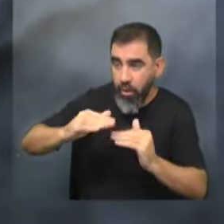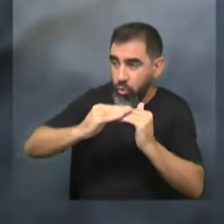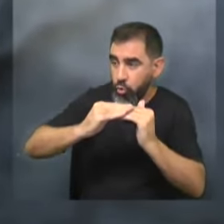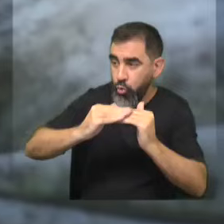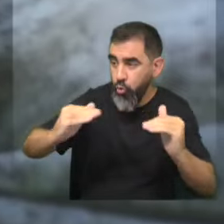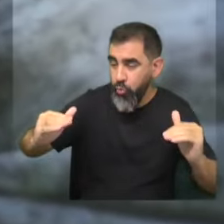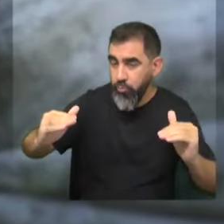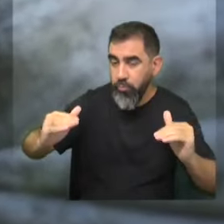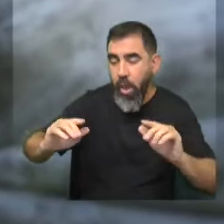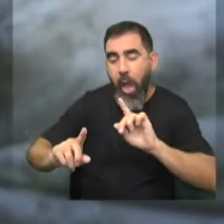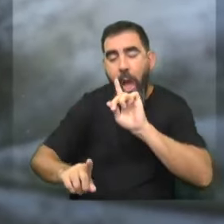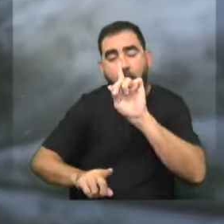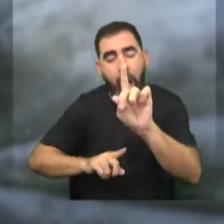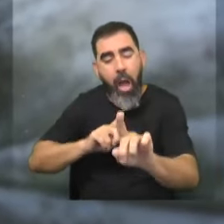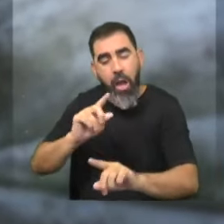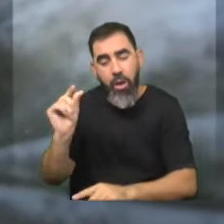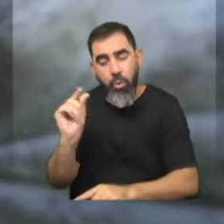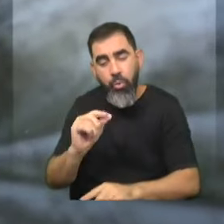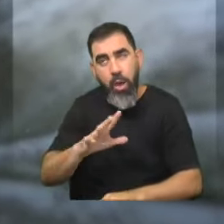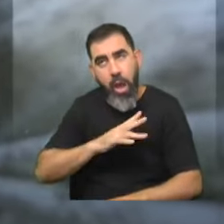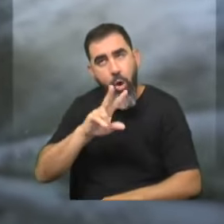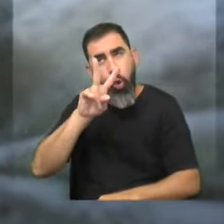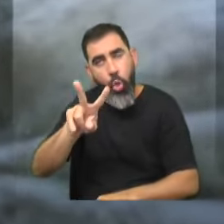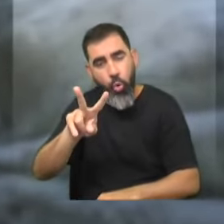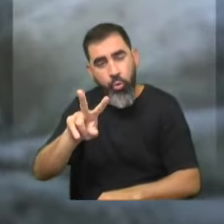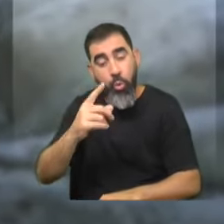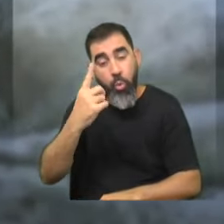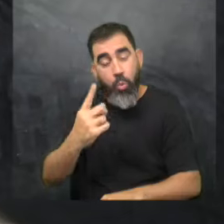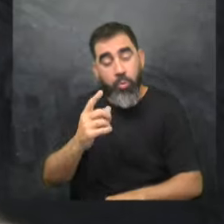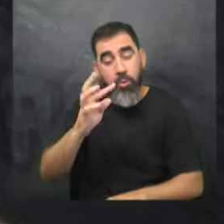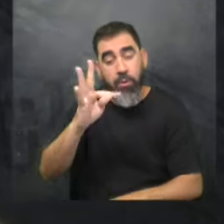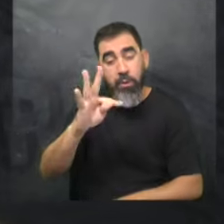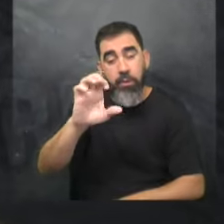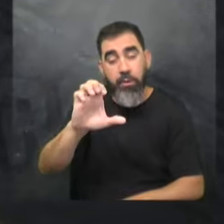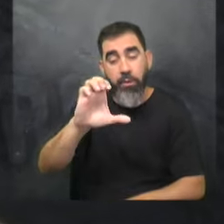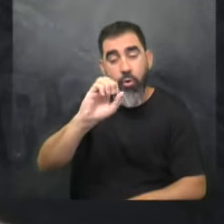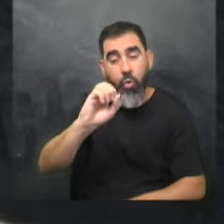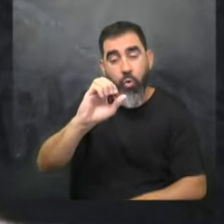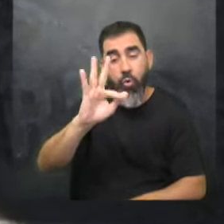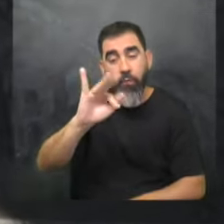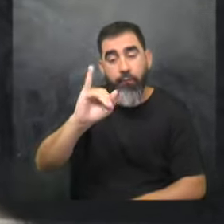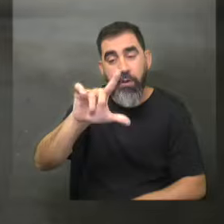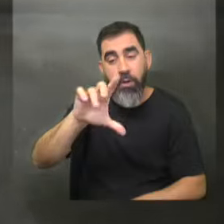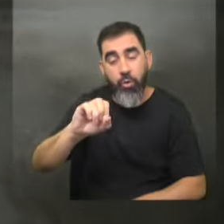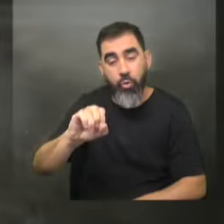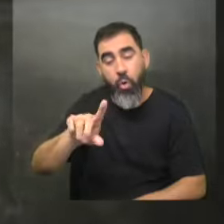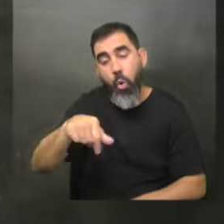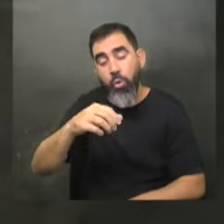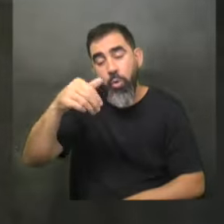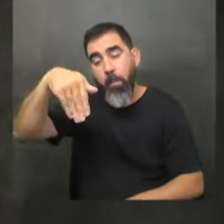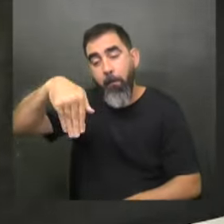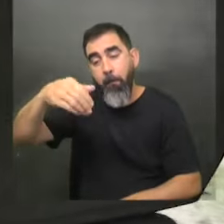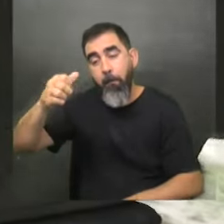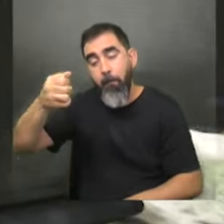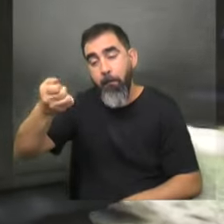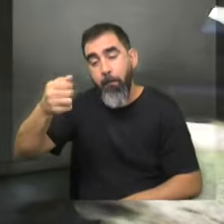realmente excepciones. En el cementerio aquí tenemos dos tumbas, una es la de Teófilo Ferreira y la otra es la de Manuela Muzio. Un giro